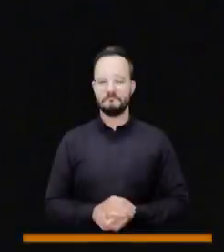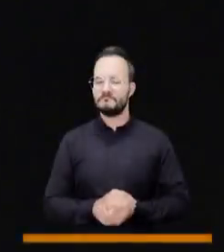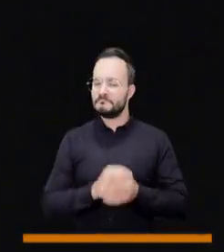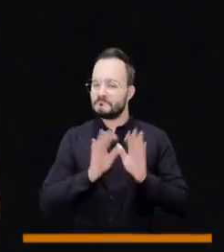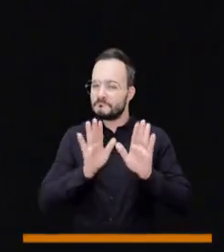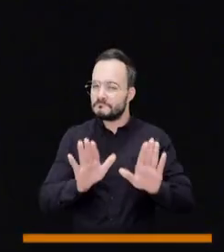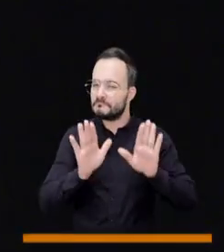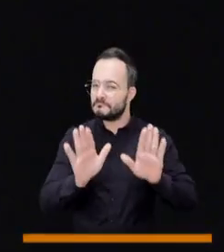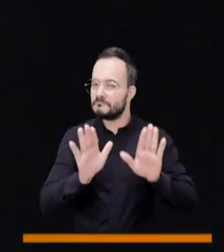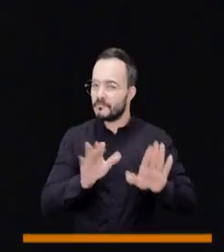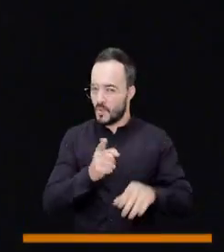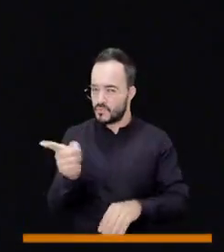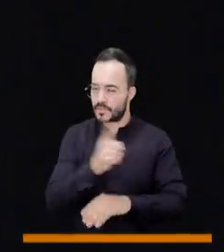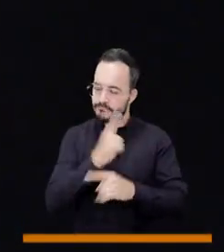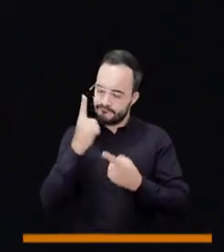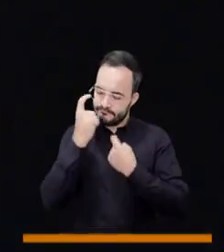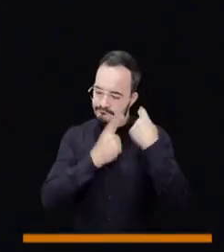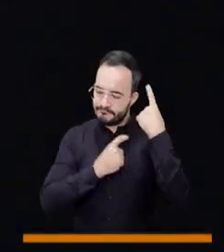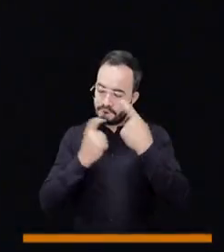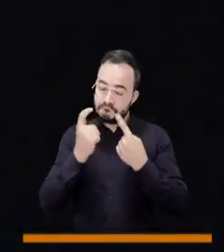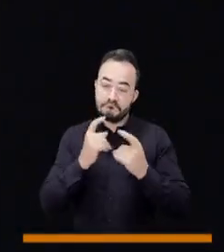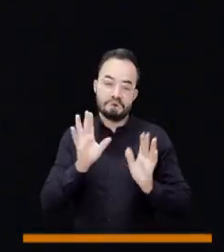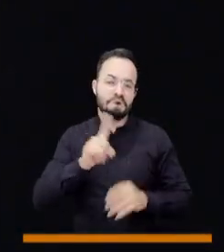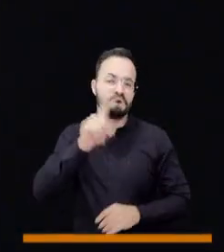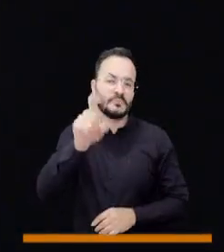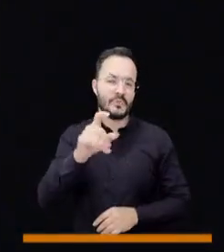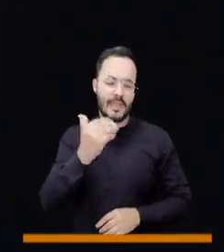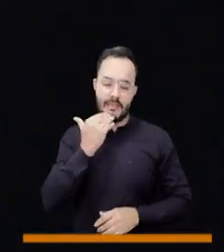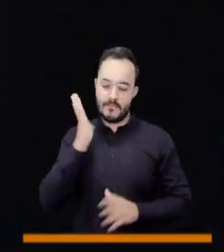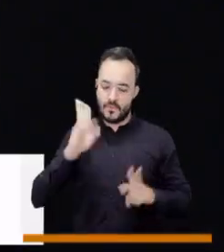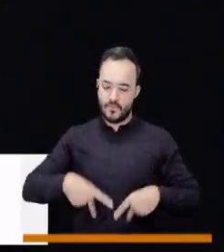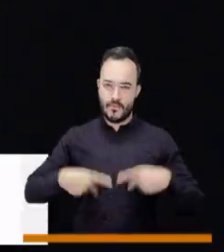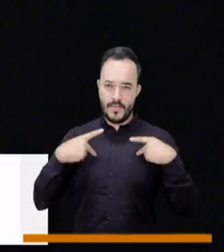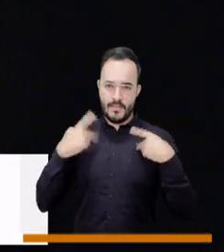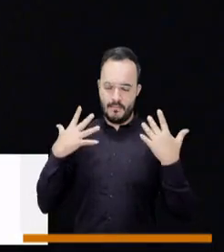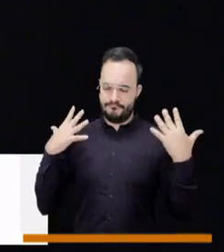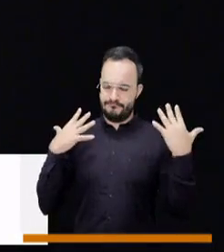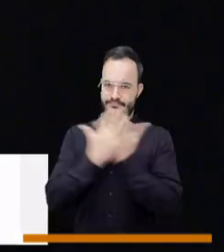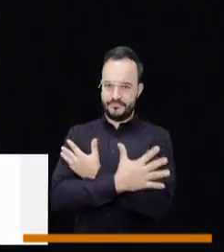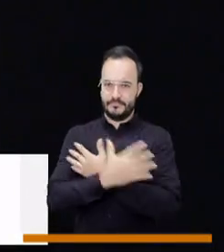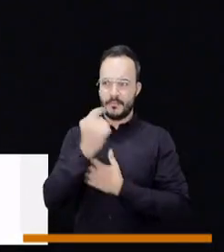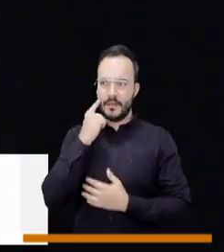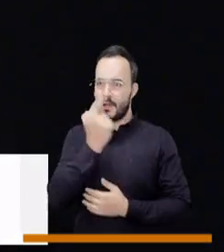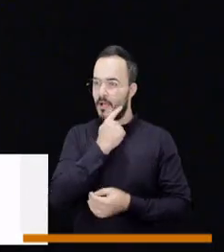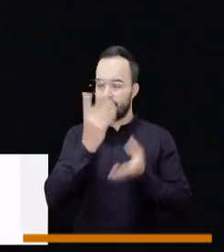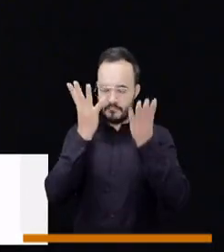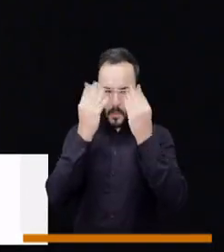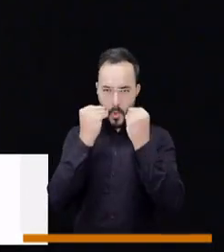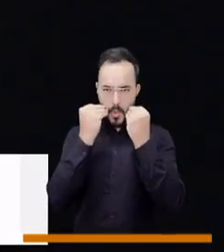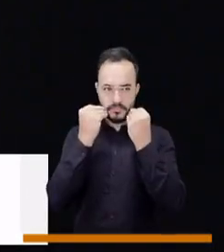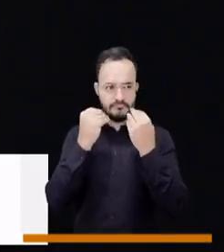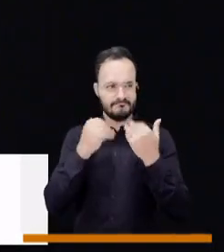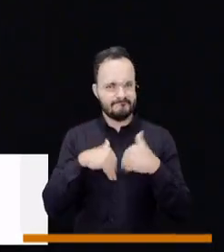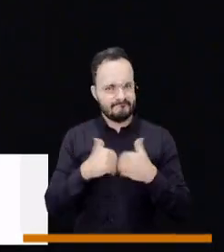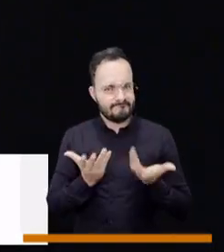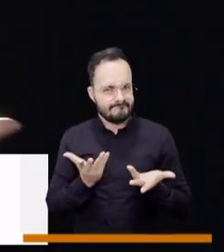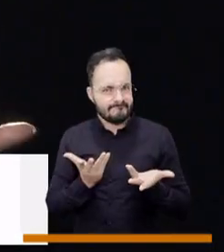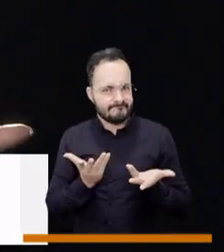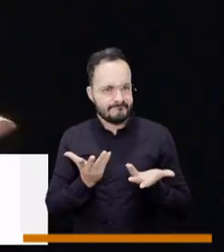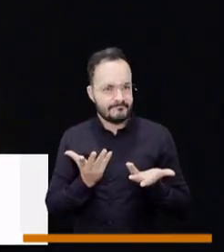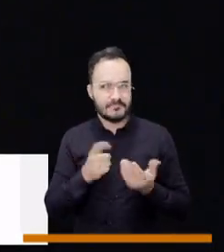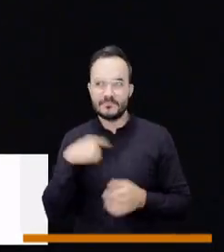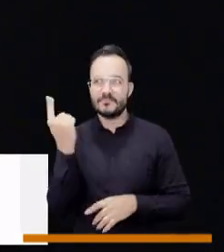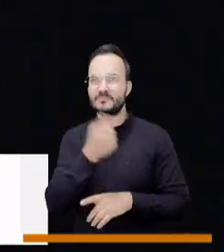detengámonos un momento a pensar Qué sería de nuestra vida si por cosas del destino ya no pudiéramos ver cómo